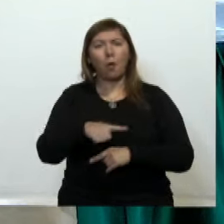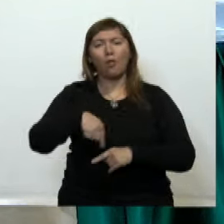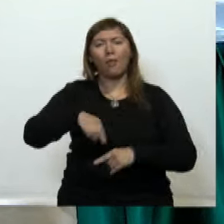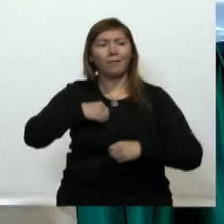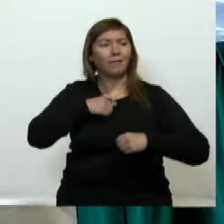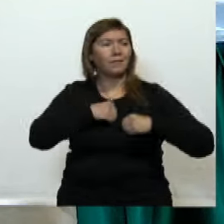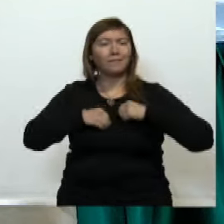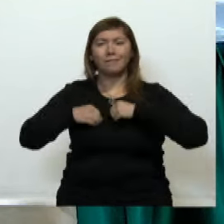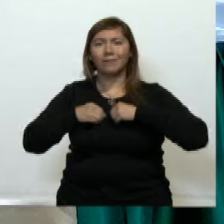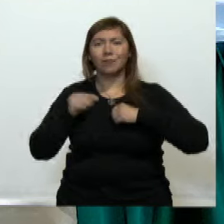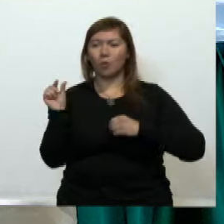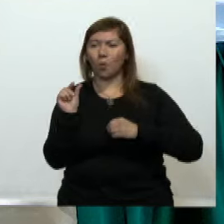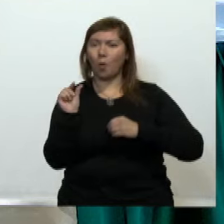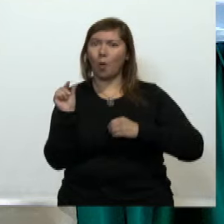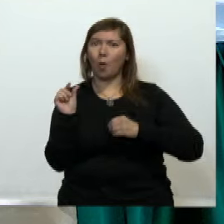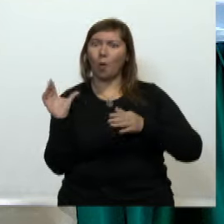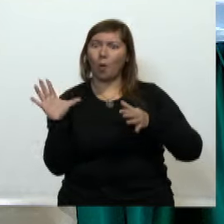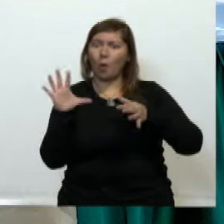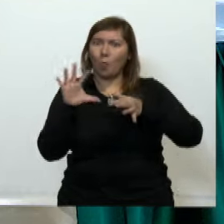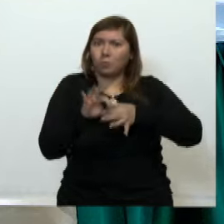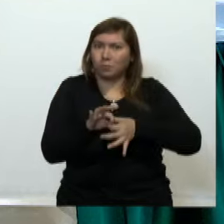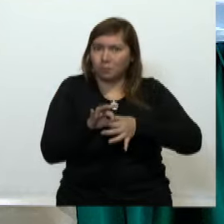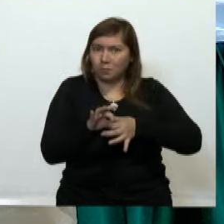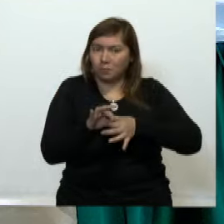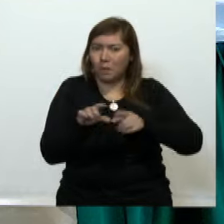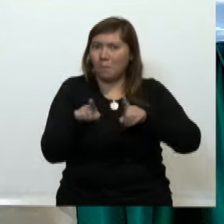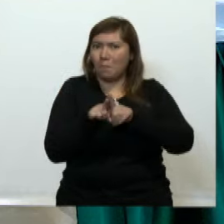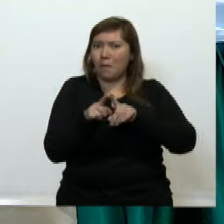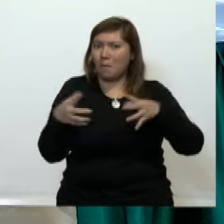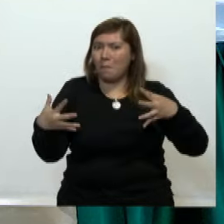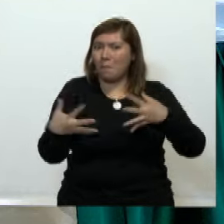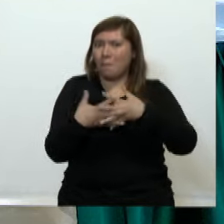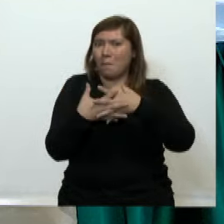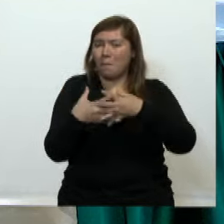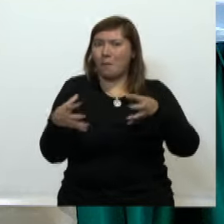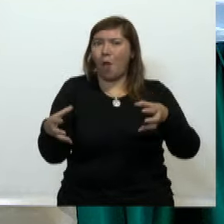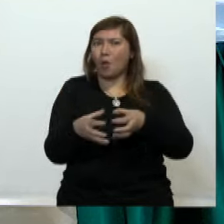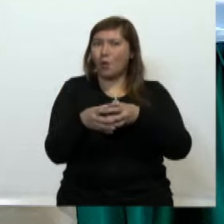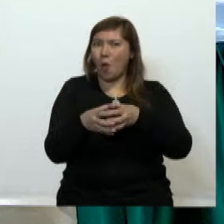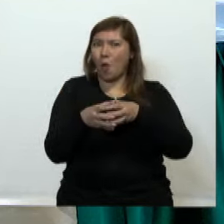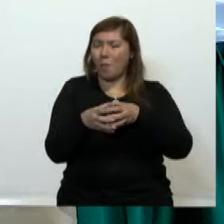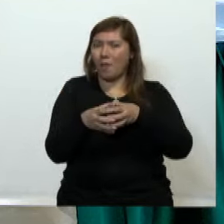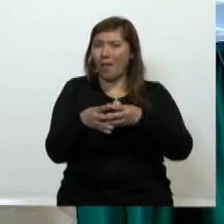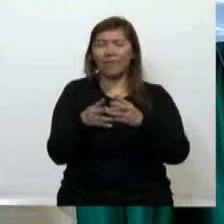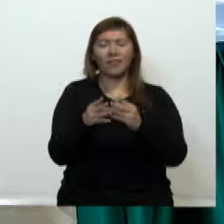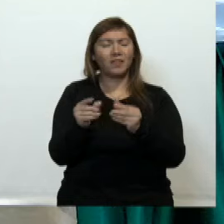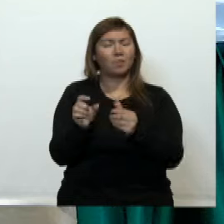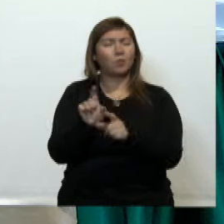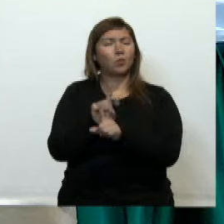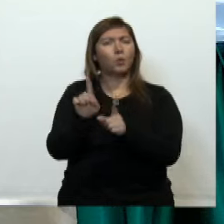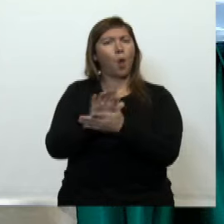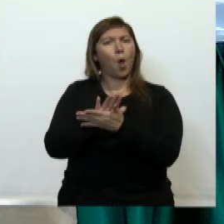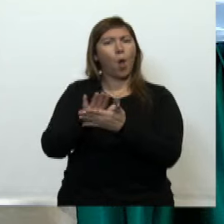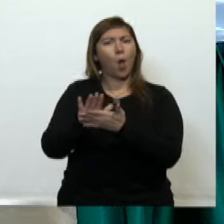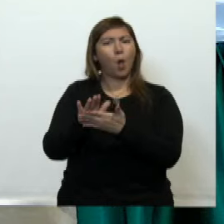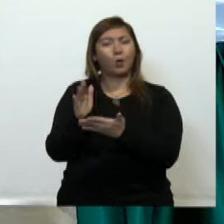parte de la misma comunidad, los espíritus impuros tienen que ver con lo que nos divide, con lo que nos